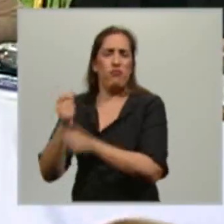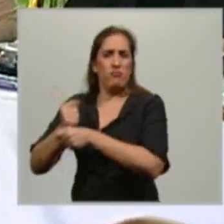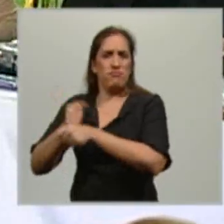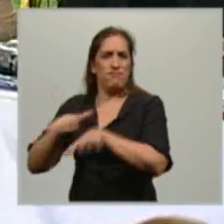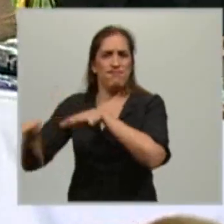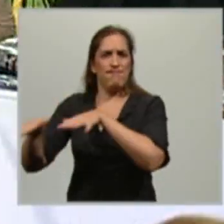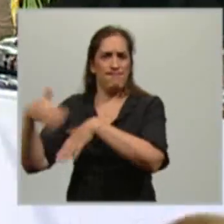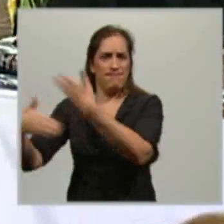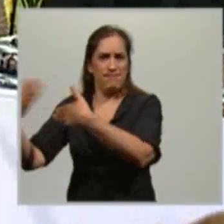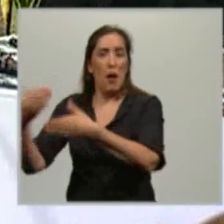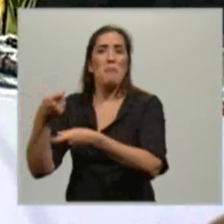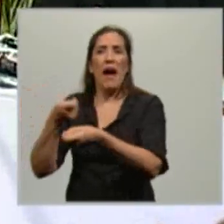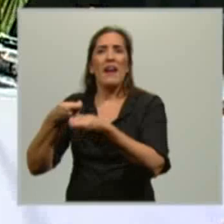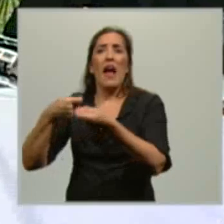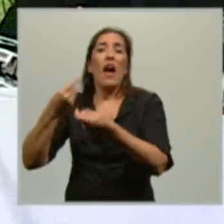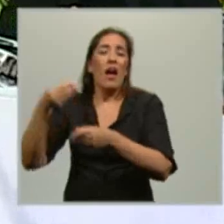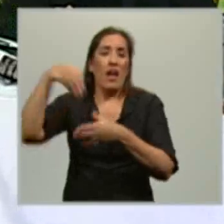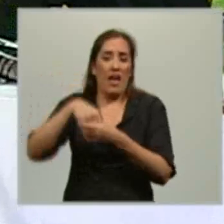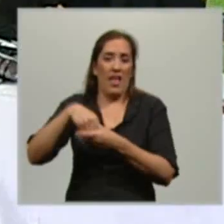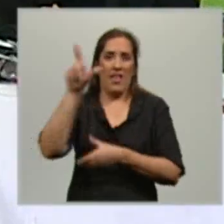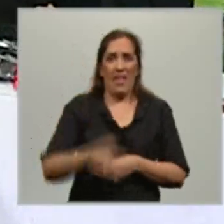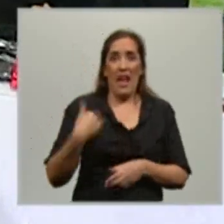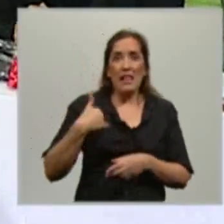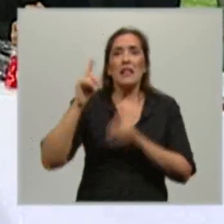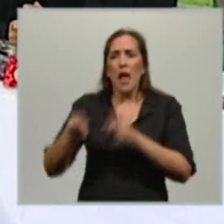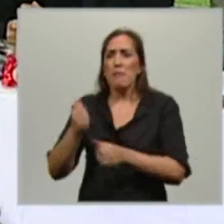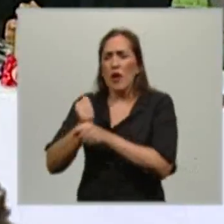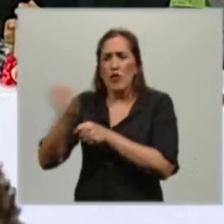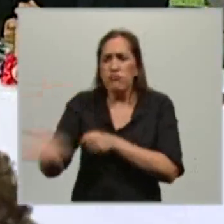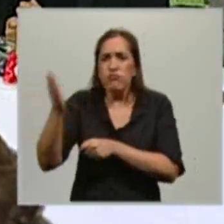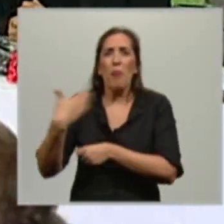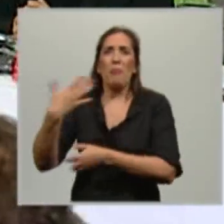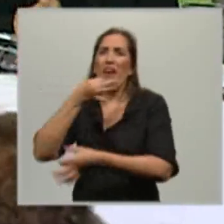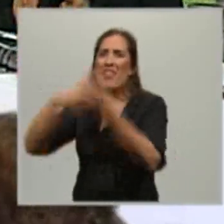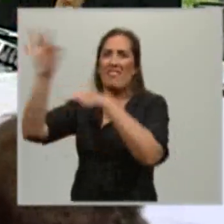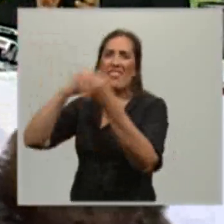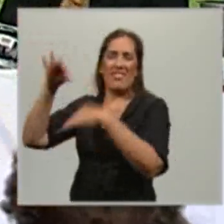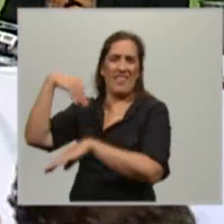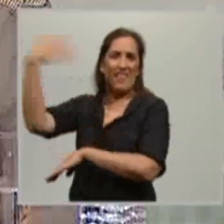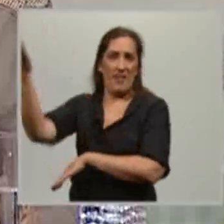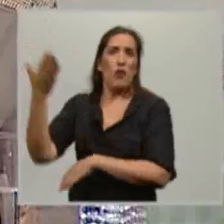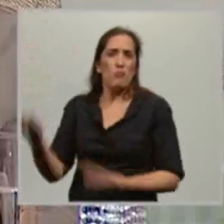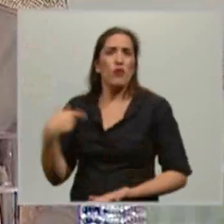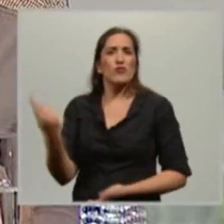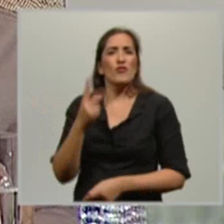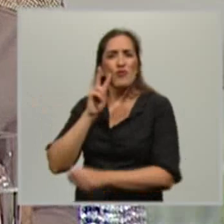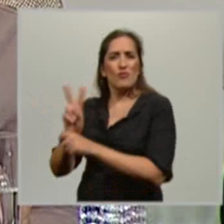mercado interno y para el mercado externo para exportar. Por eso queremos un ida y vuelta de nuestros